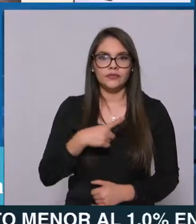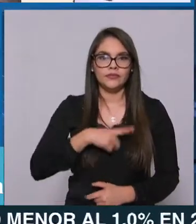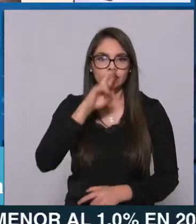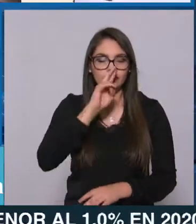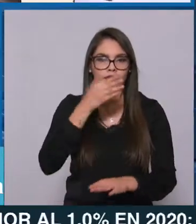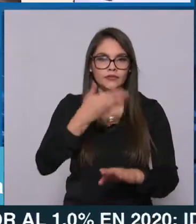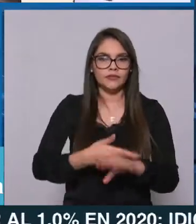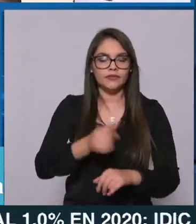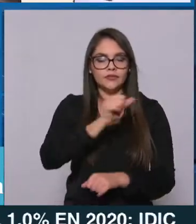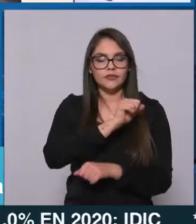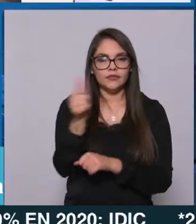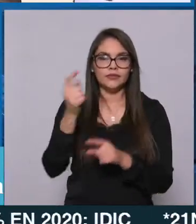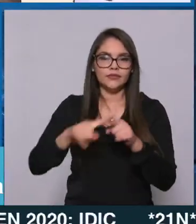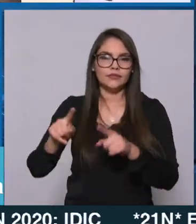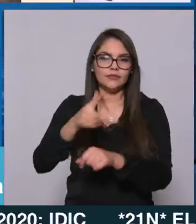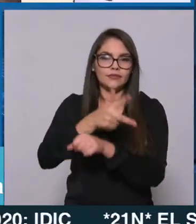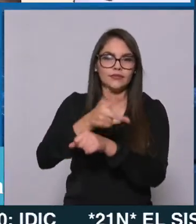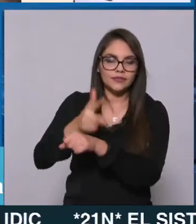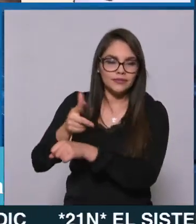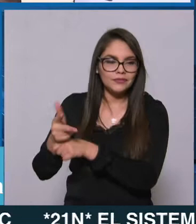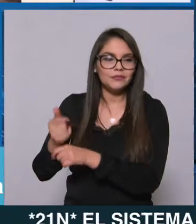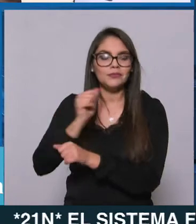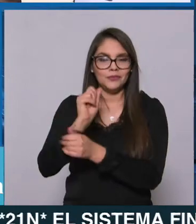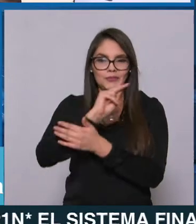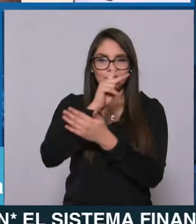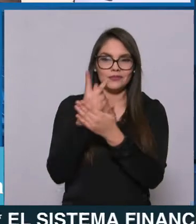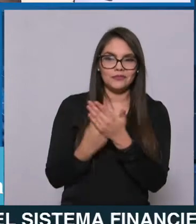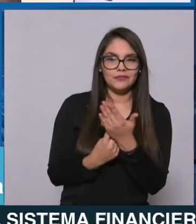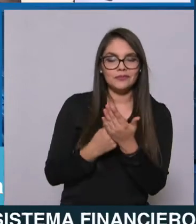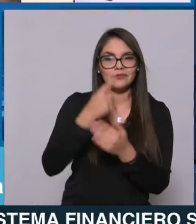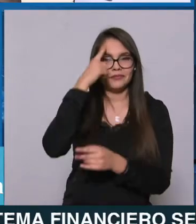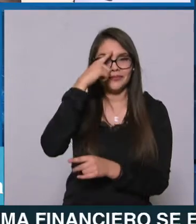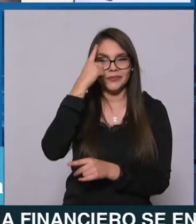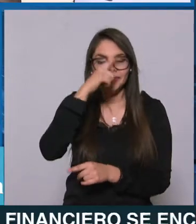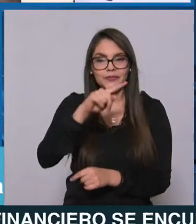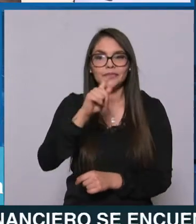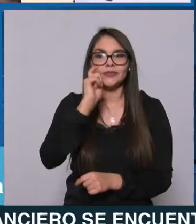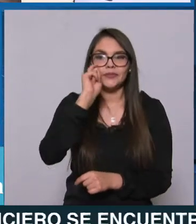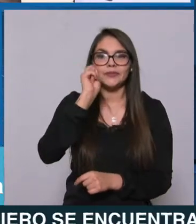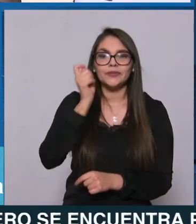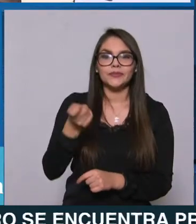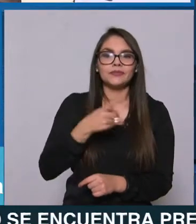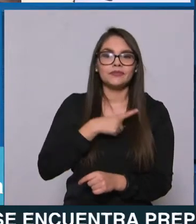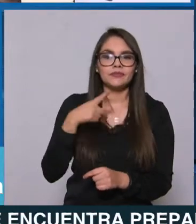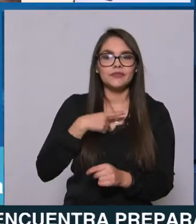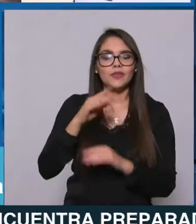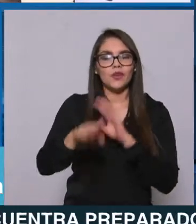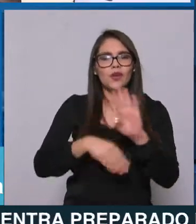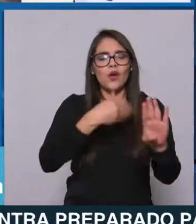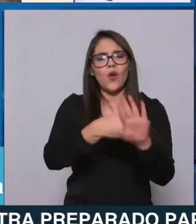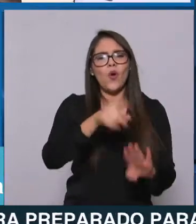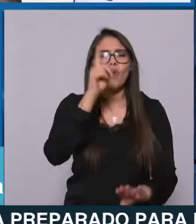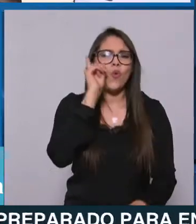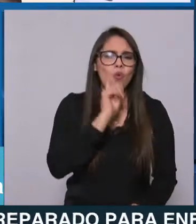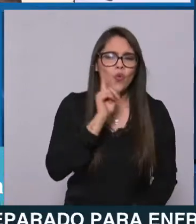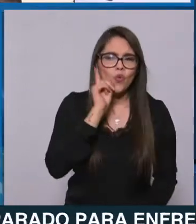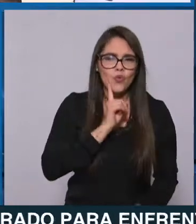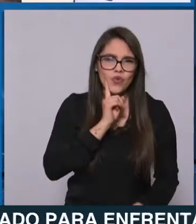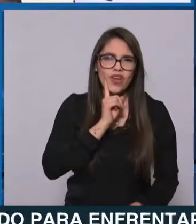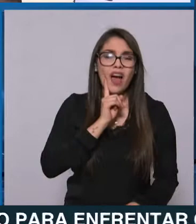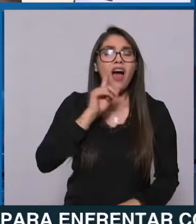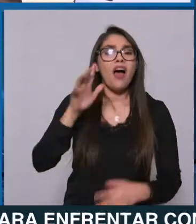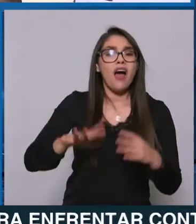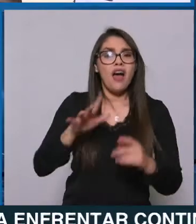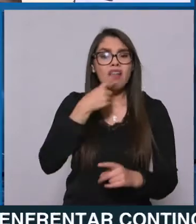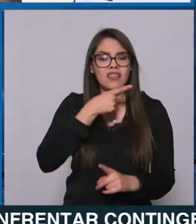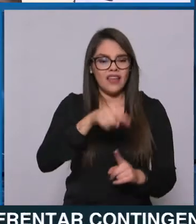de comunicación, los programas de atención y erradicación de la violencia contra las mujeres. Por ejemplo, decíamos en una